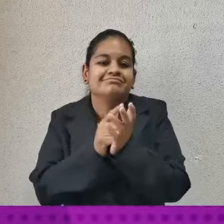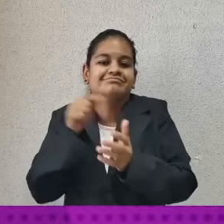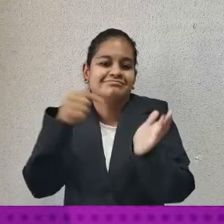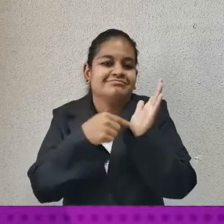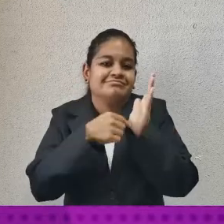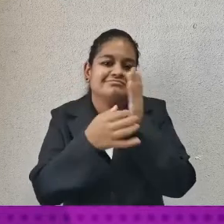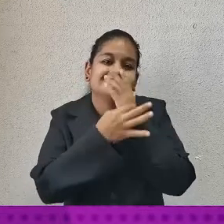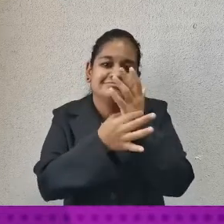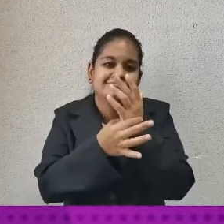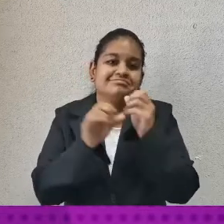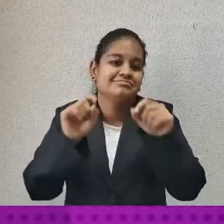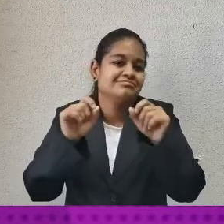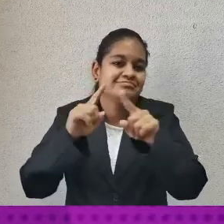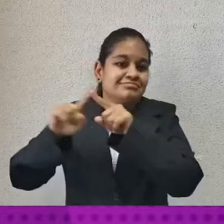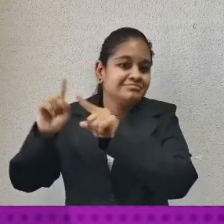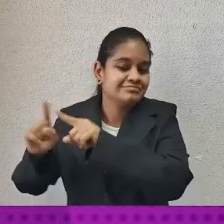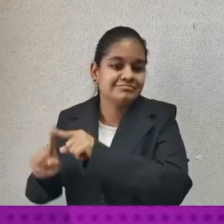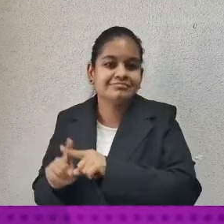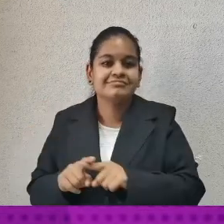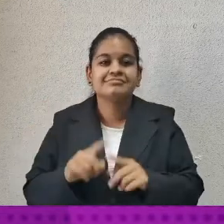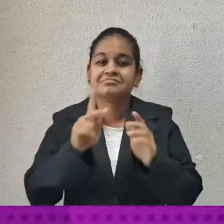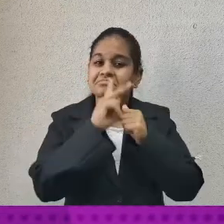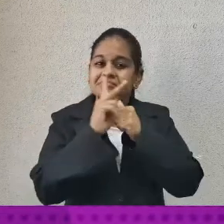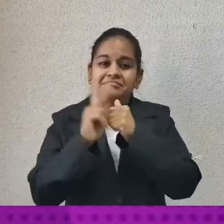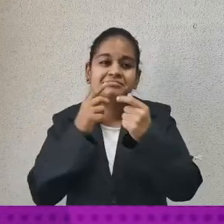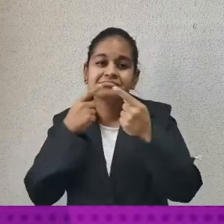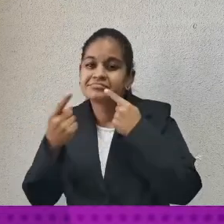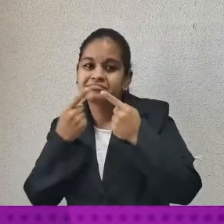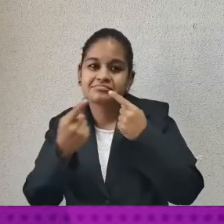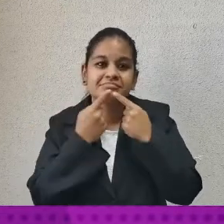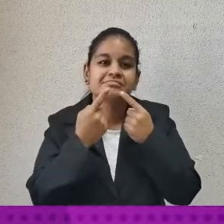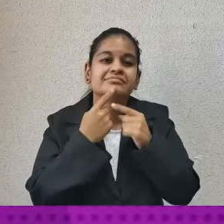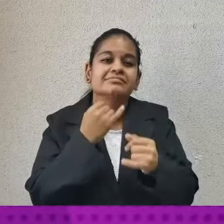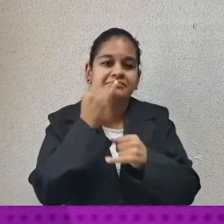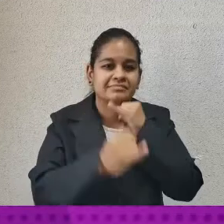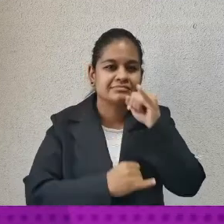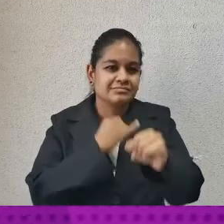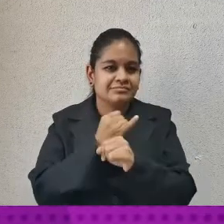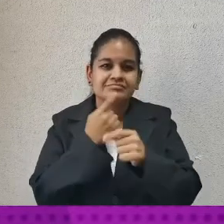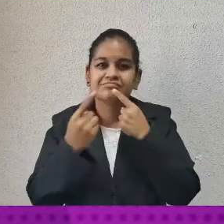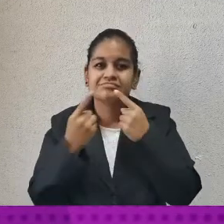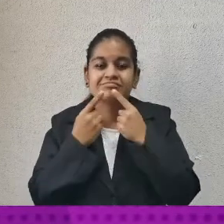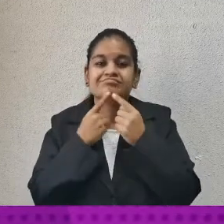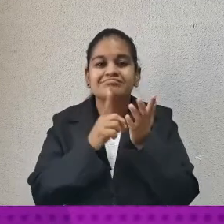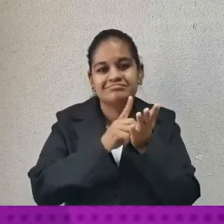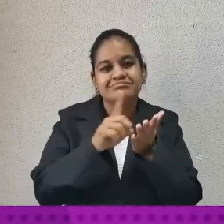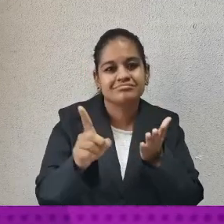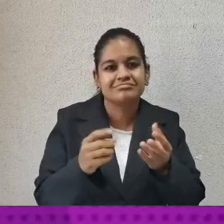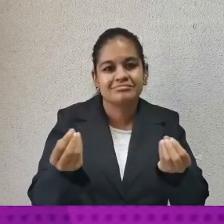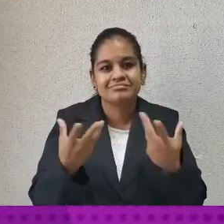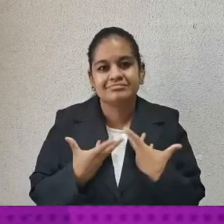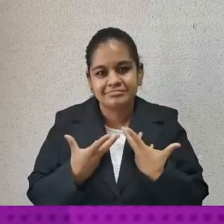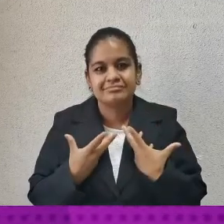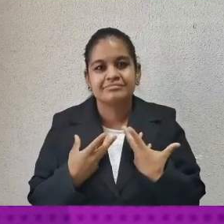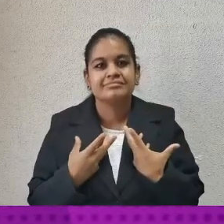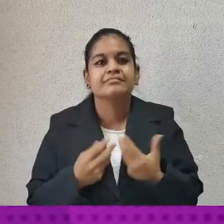la Constitución y por tratados internacionales que México ha suscribido. En ese sentido, uno de esos derechos